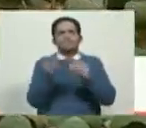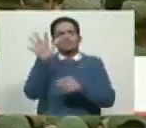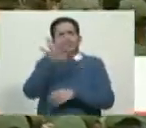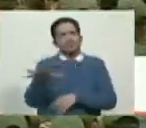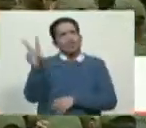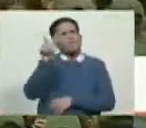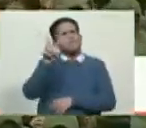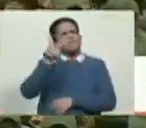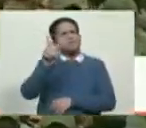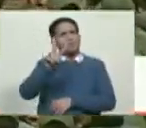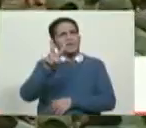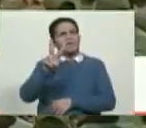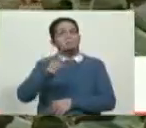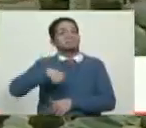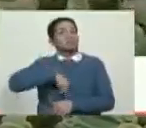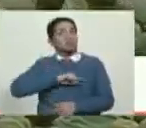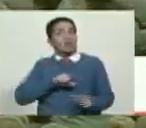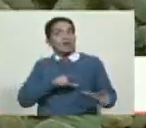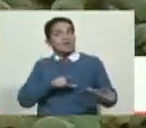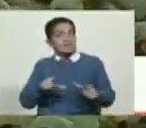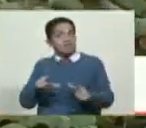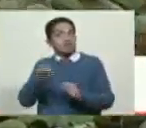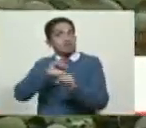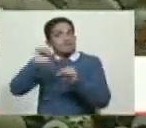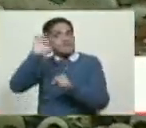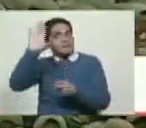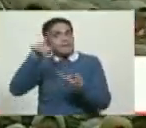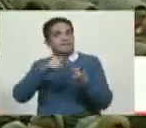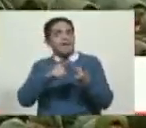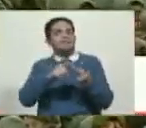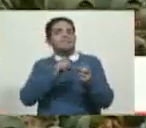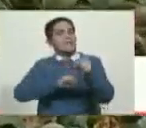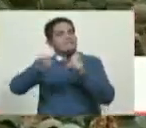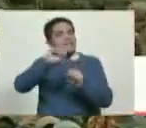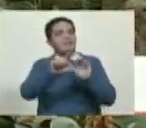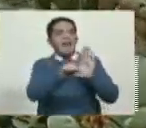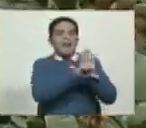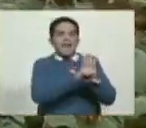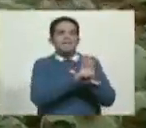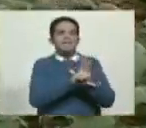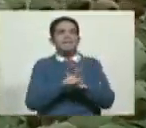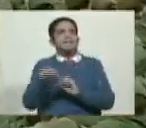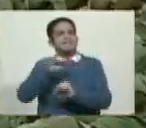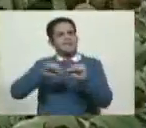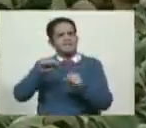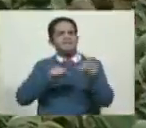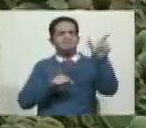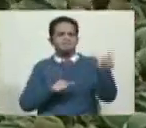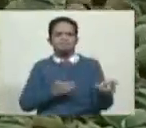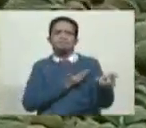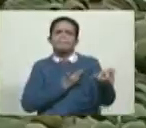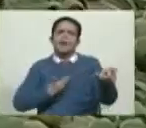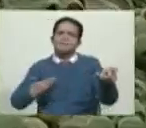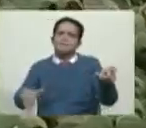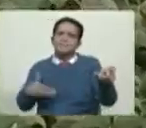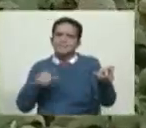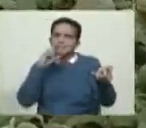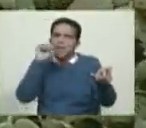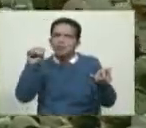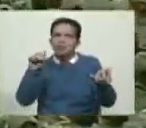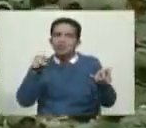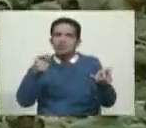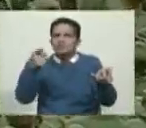nacional, y estamos listos para defender la patria, nuestra Constitución, y defender al presidente Nicolás Maduro. Es el